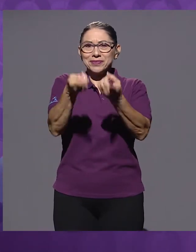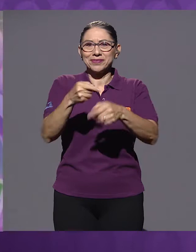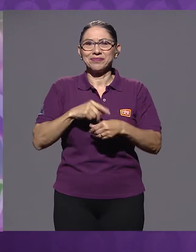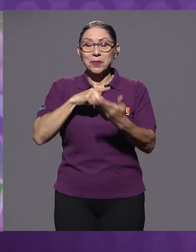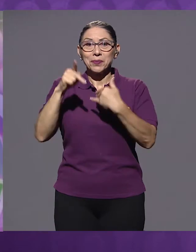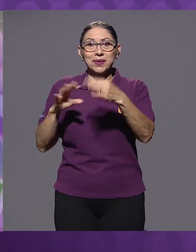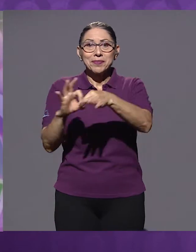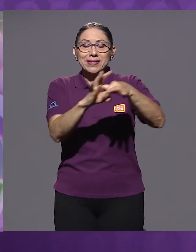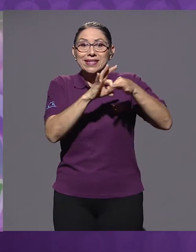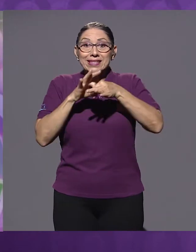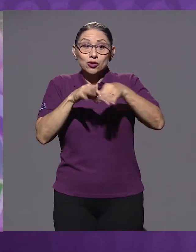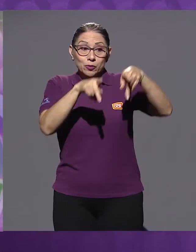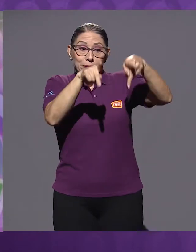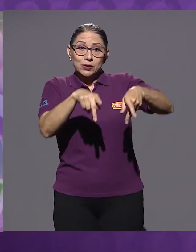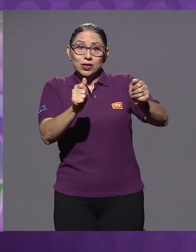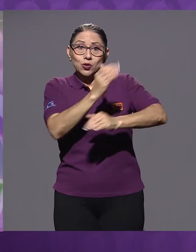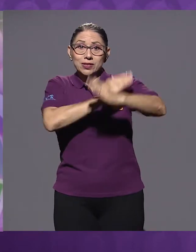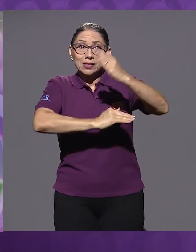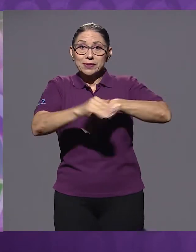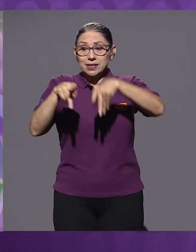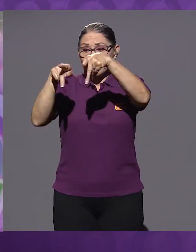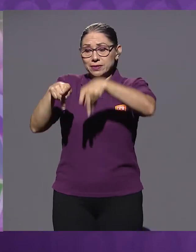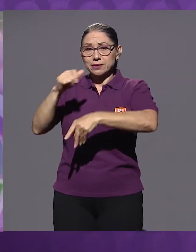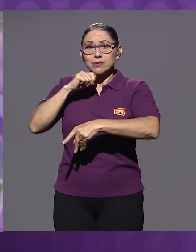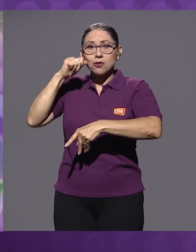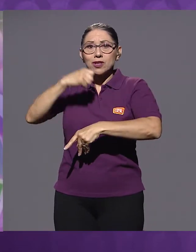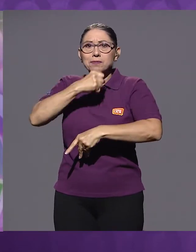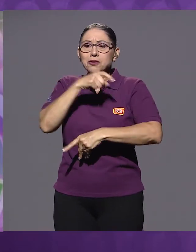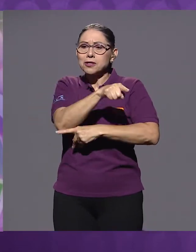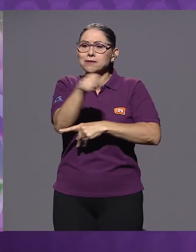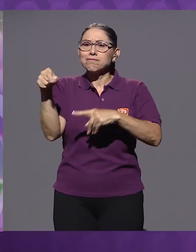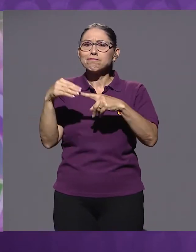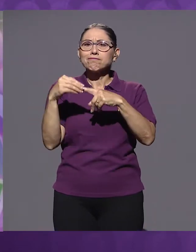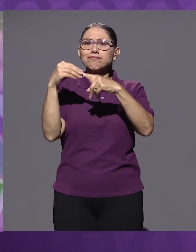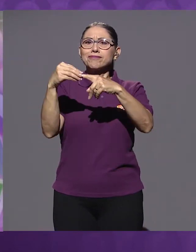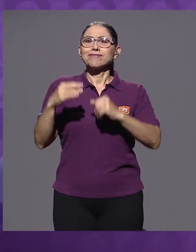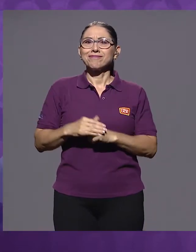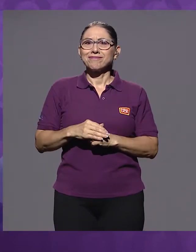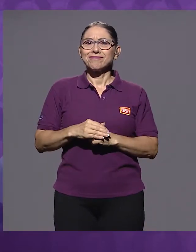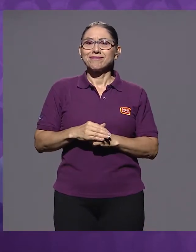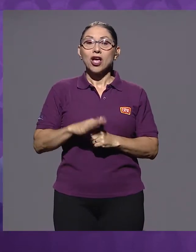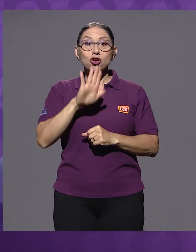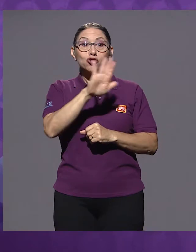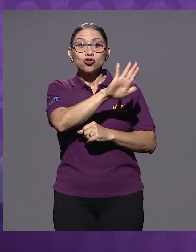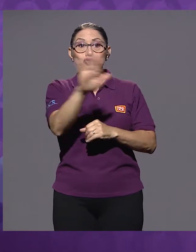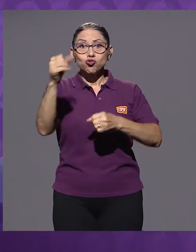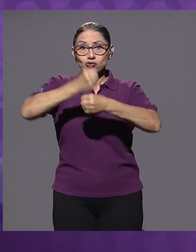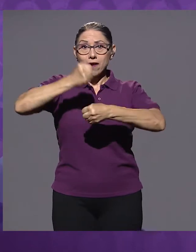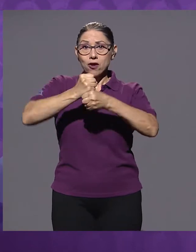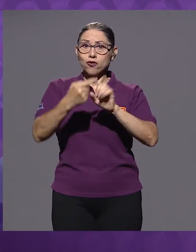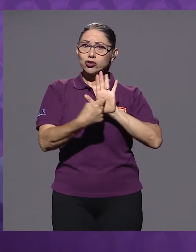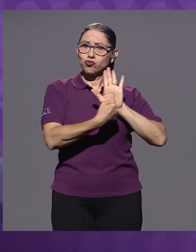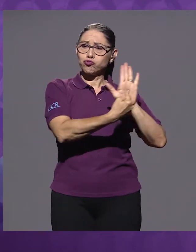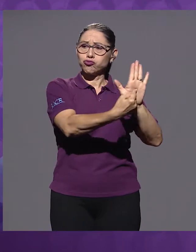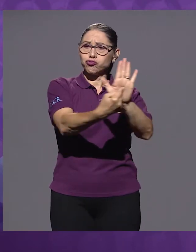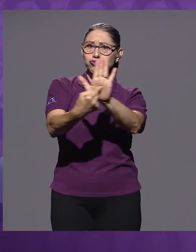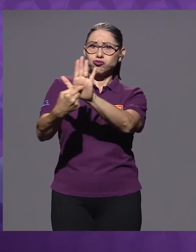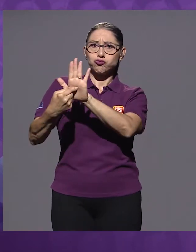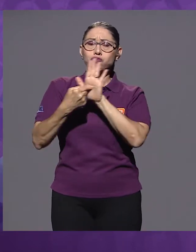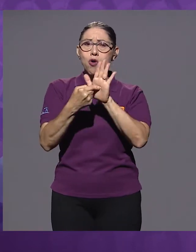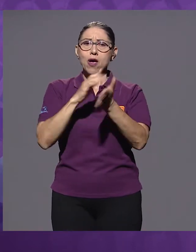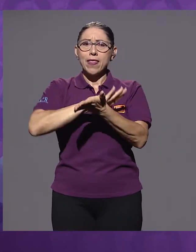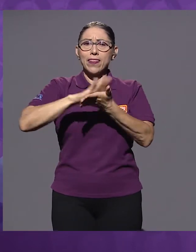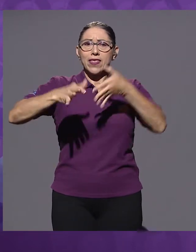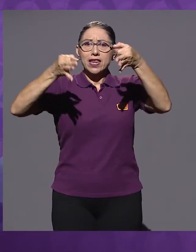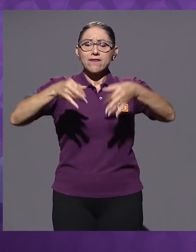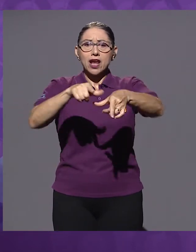hora. En Nexos, las personas con discapacidad y adultas mayores son las protagonistas. Visibilizar los aportes de las personas con